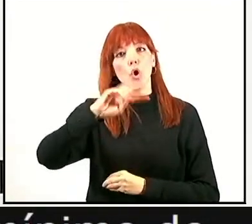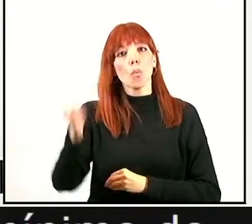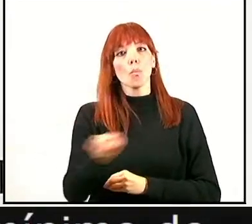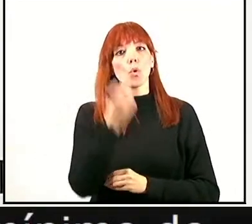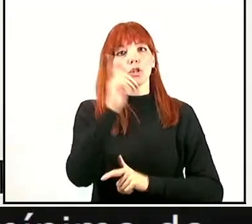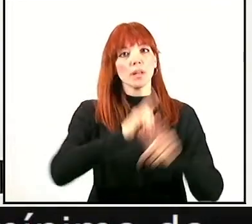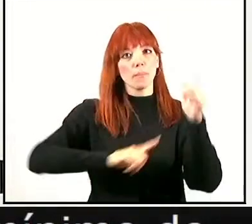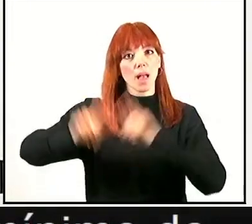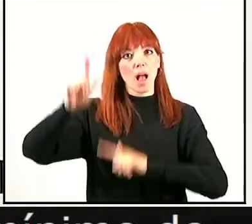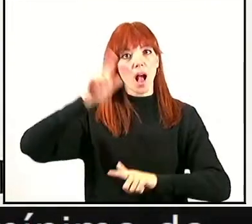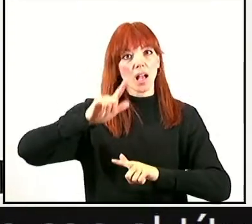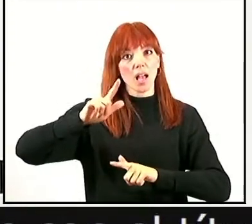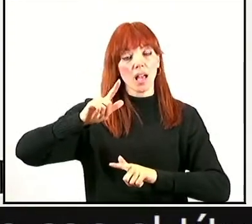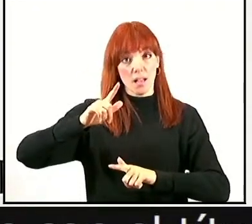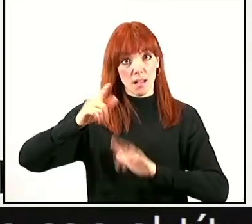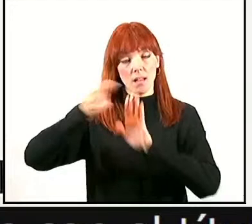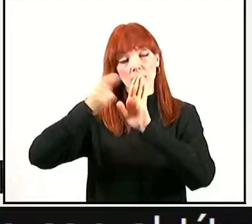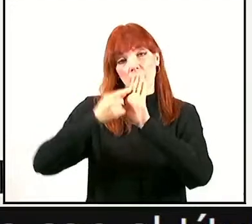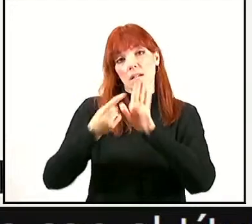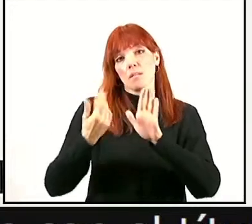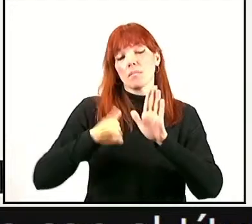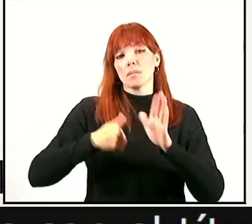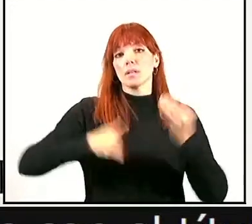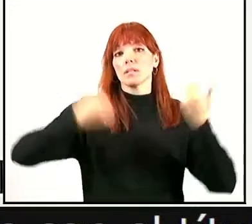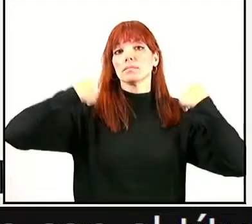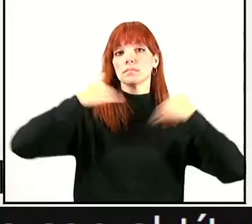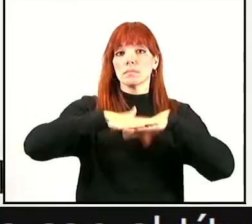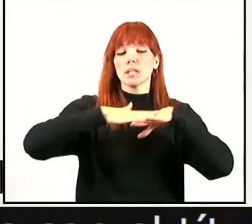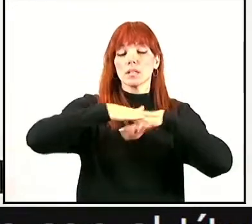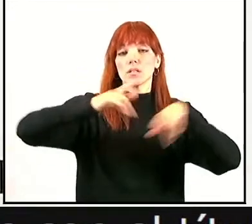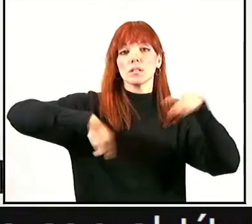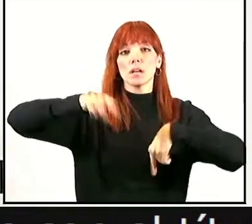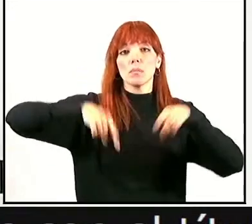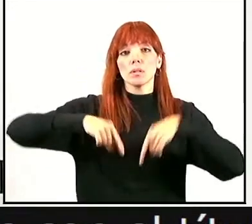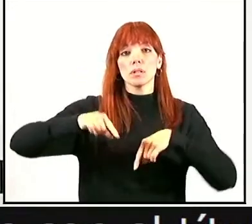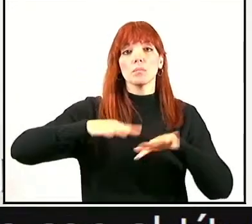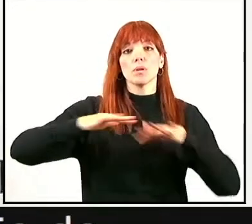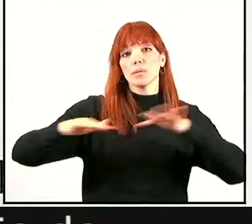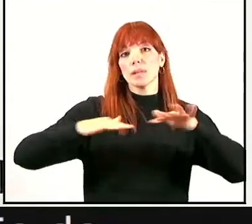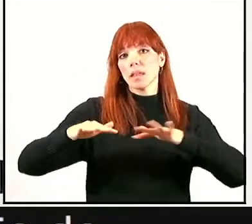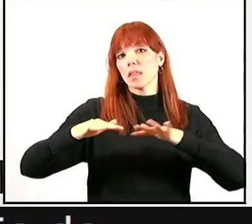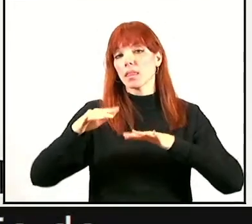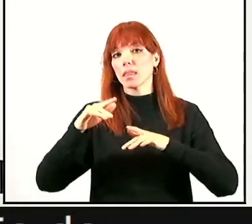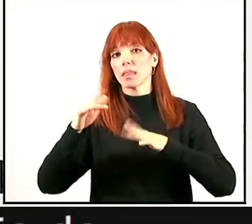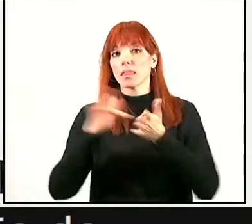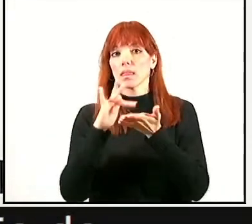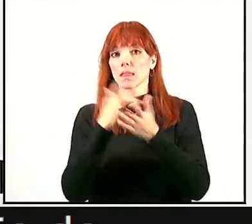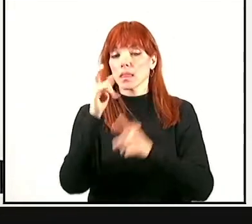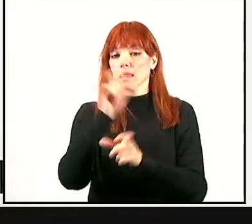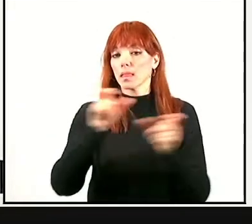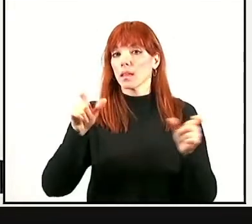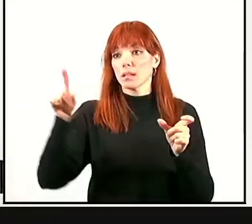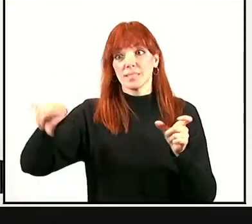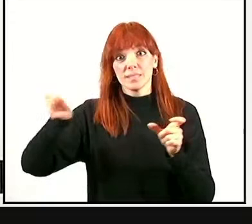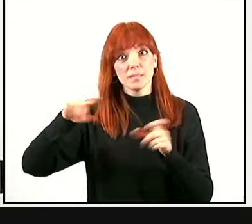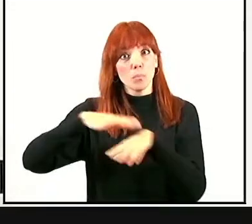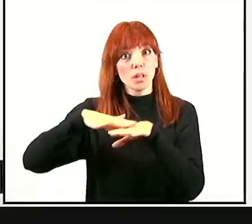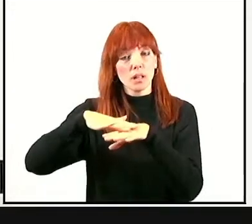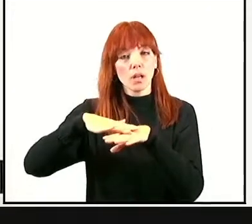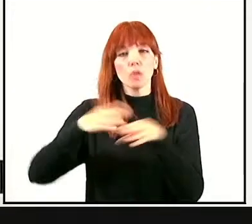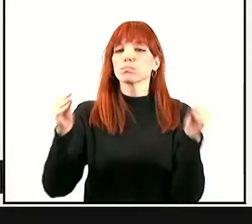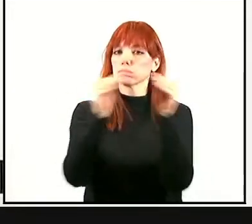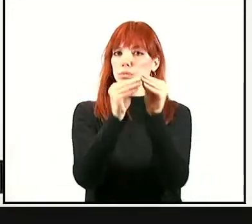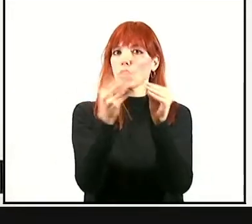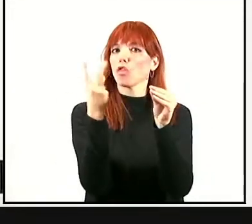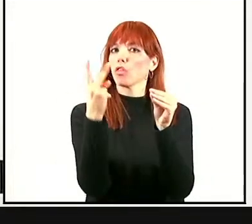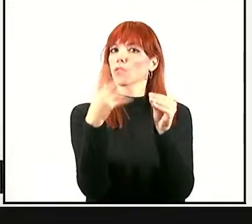marcha por el Ministerio de Transporte, Movilidad y Agenda Urbana. Nosotros entendemos que esta es una muy